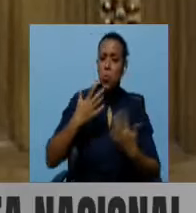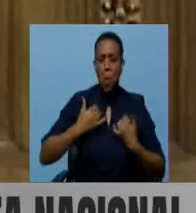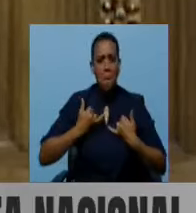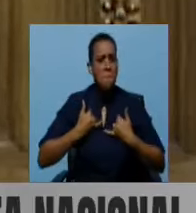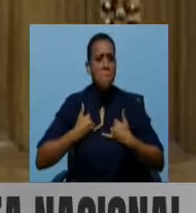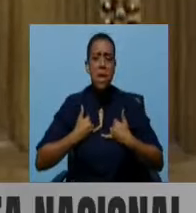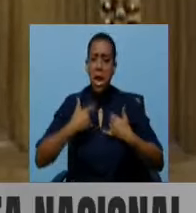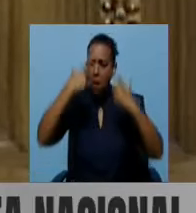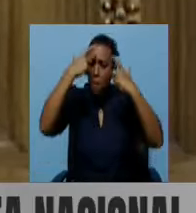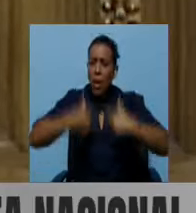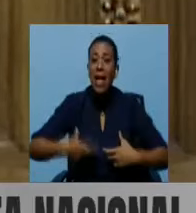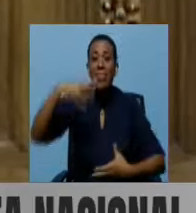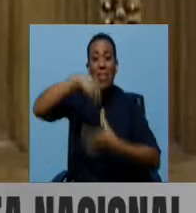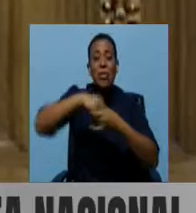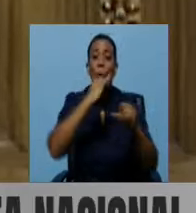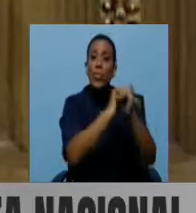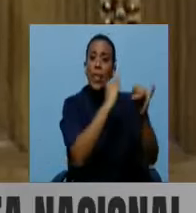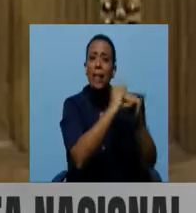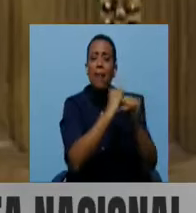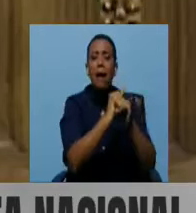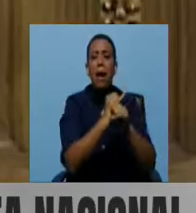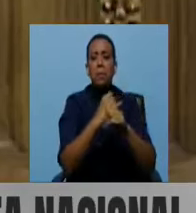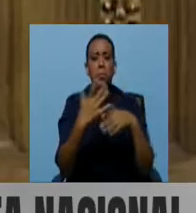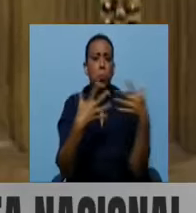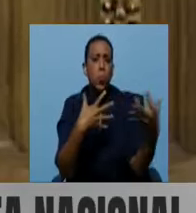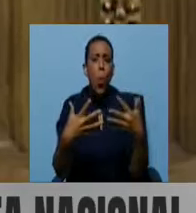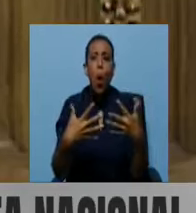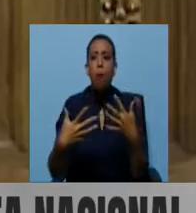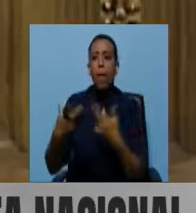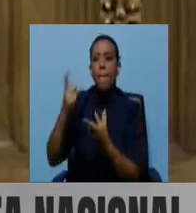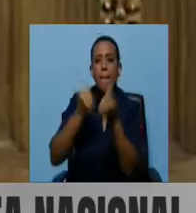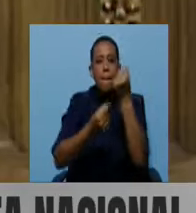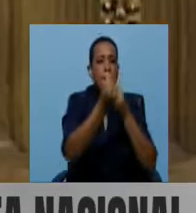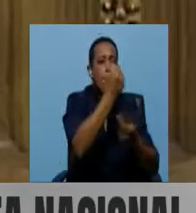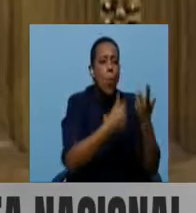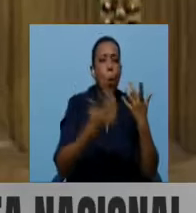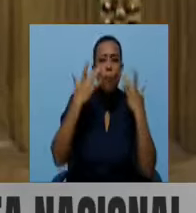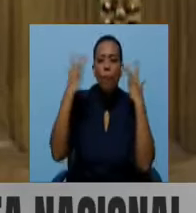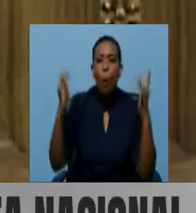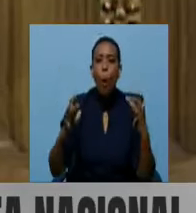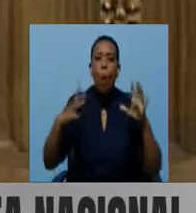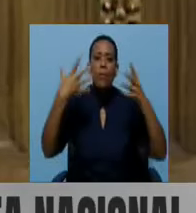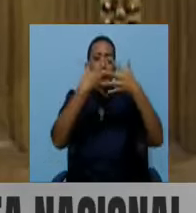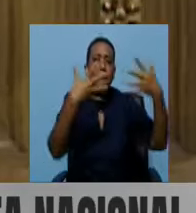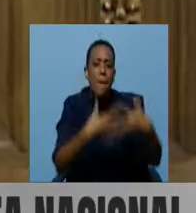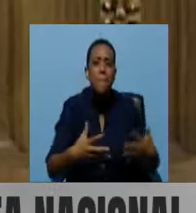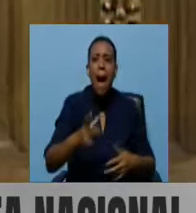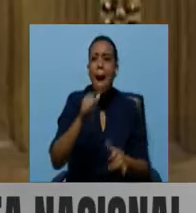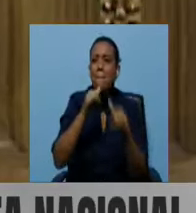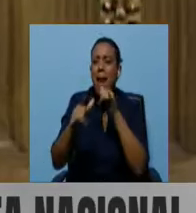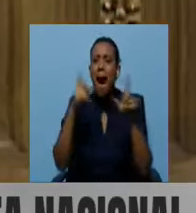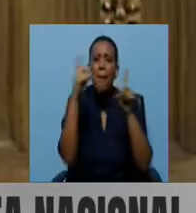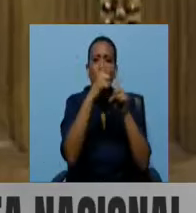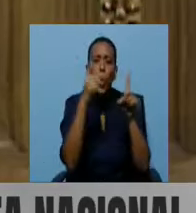mi personaje a través de, bueno, recursos, tanto narrativos